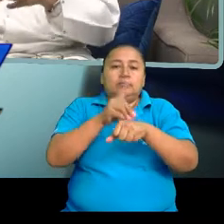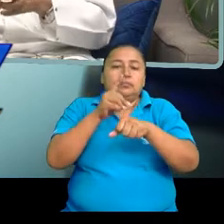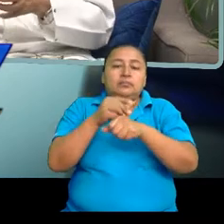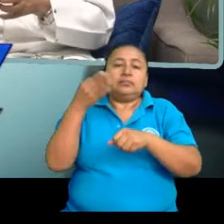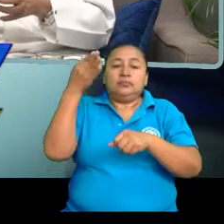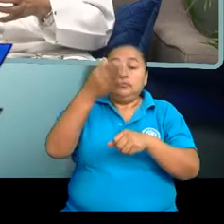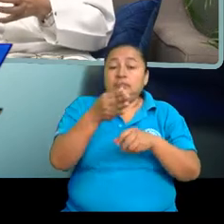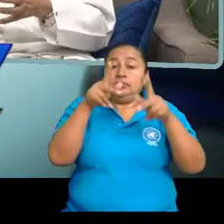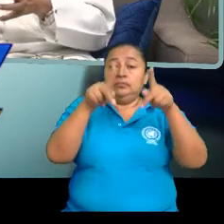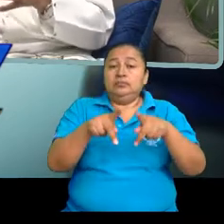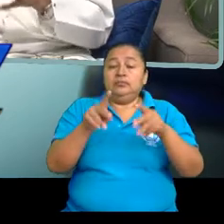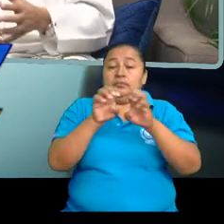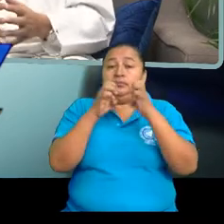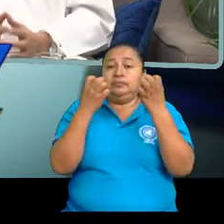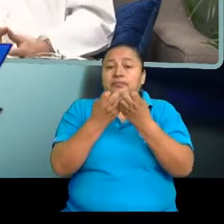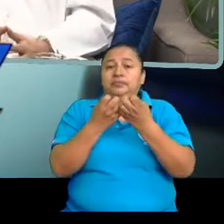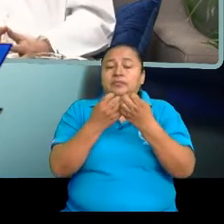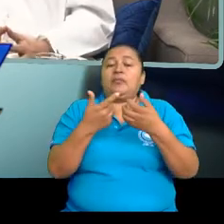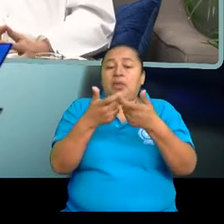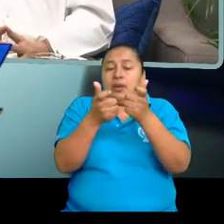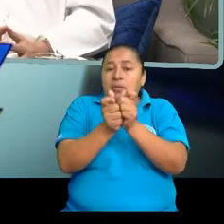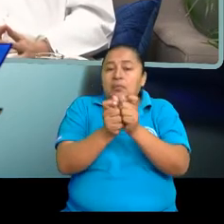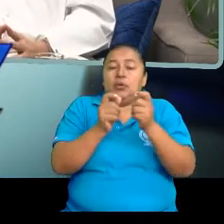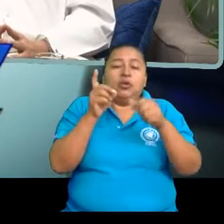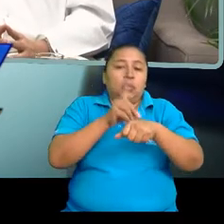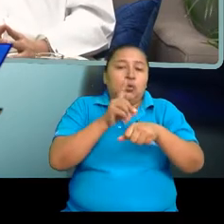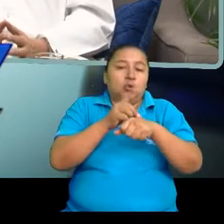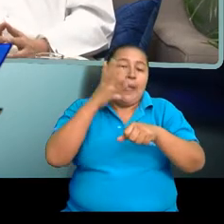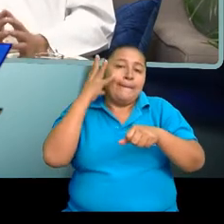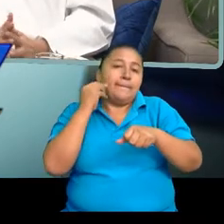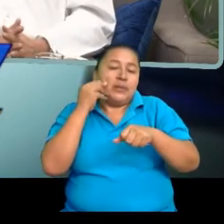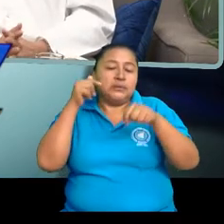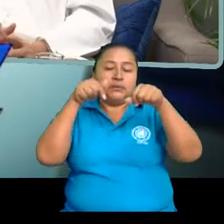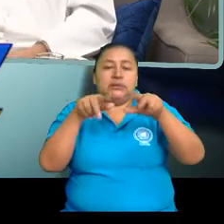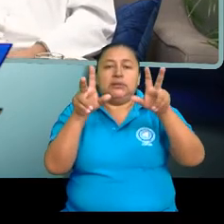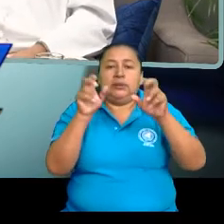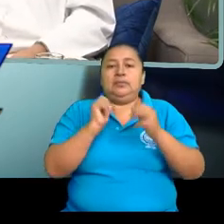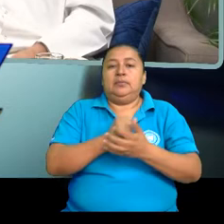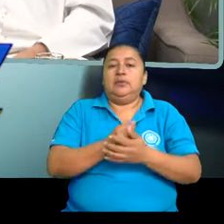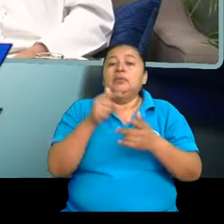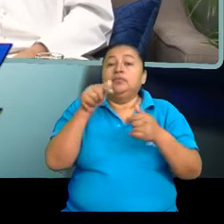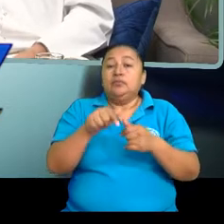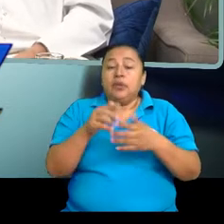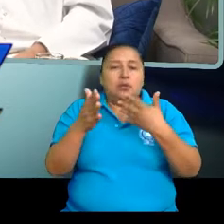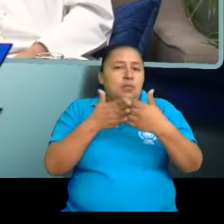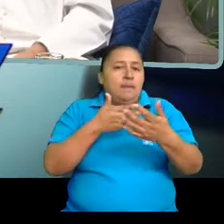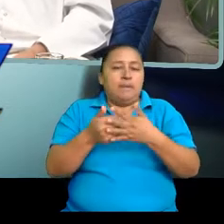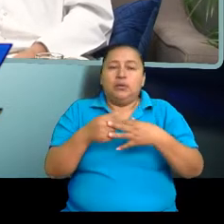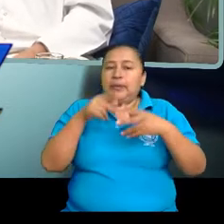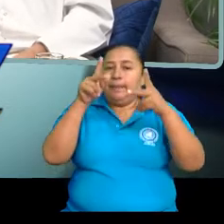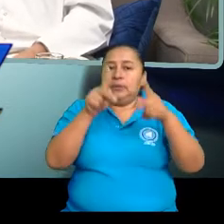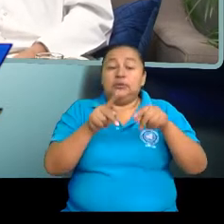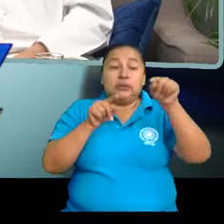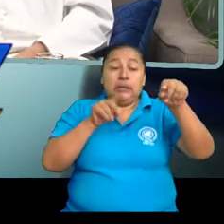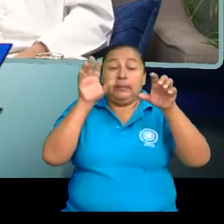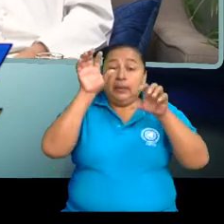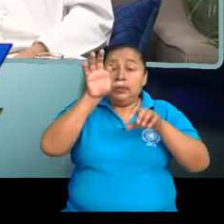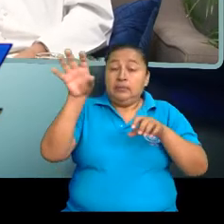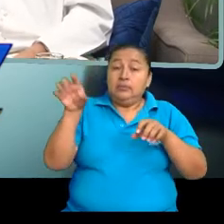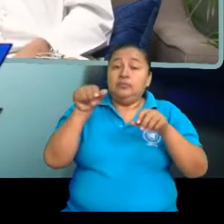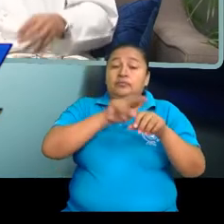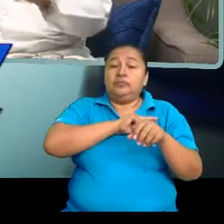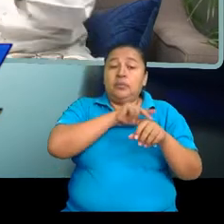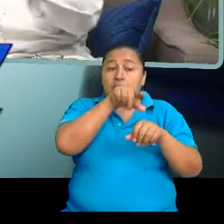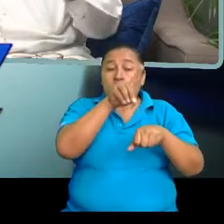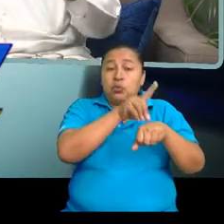de estos equipos multidisciplinarios y expertos en esta materia. Aunque tengan intensivistas en el departamento donde tenemos